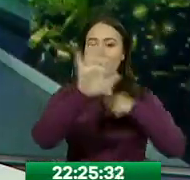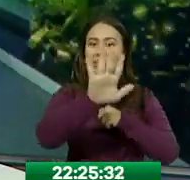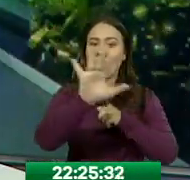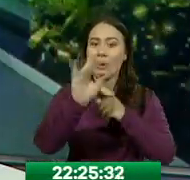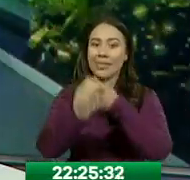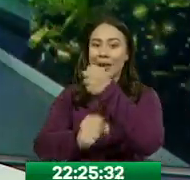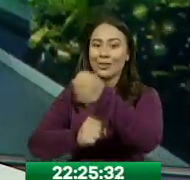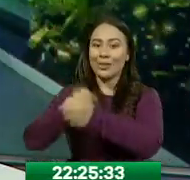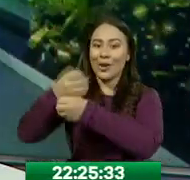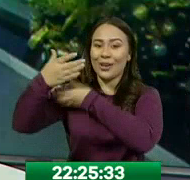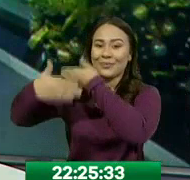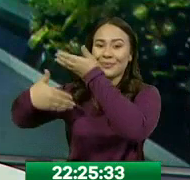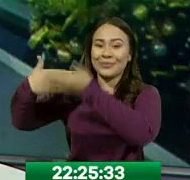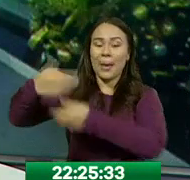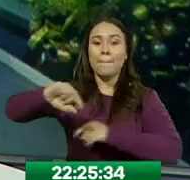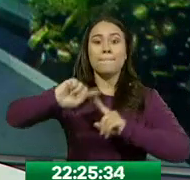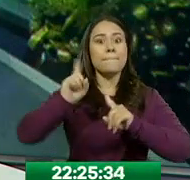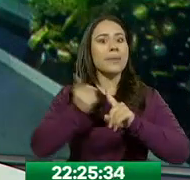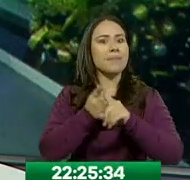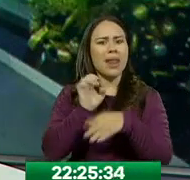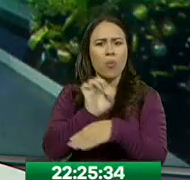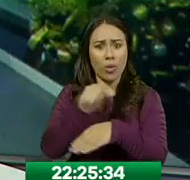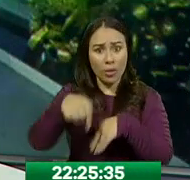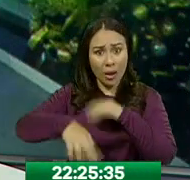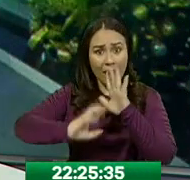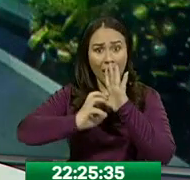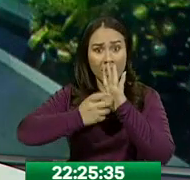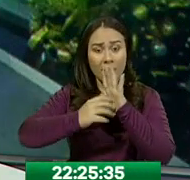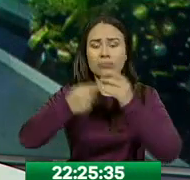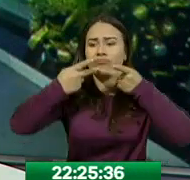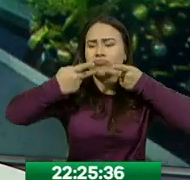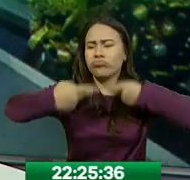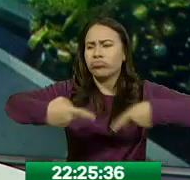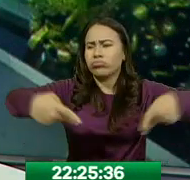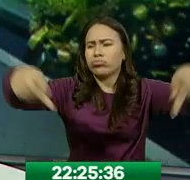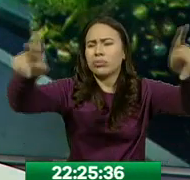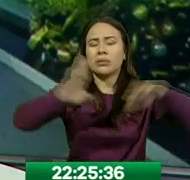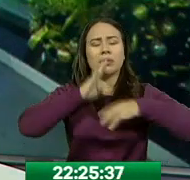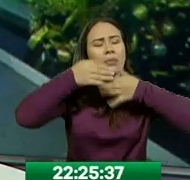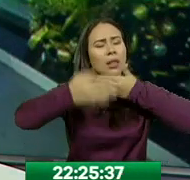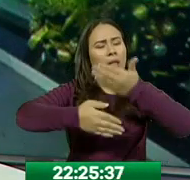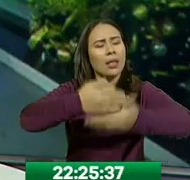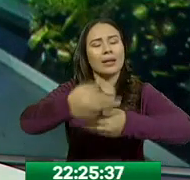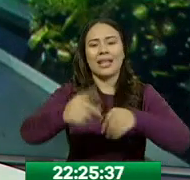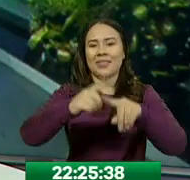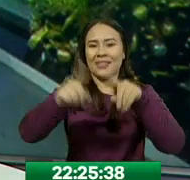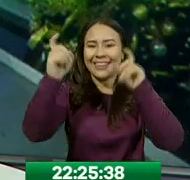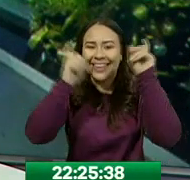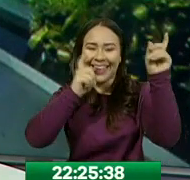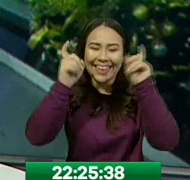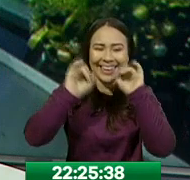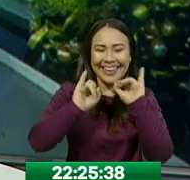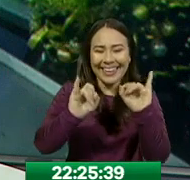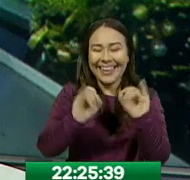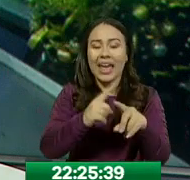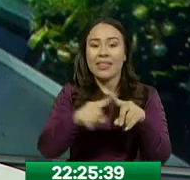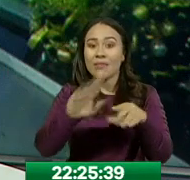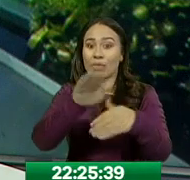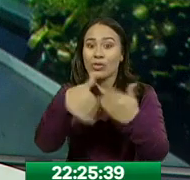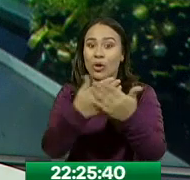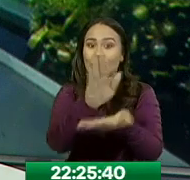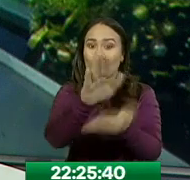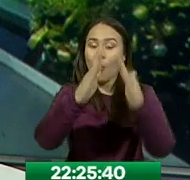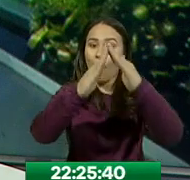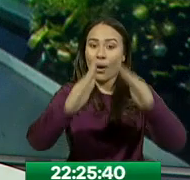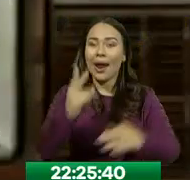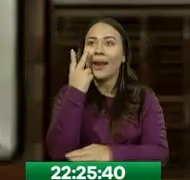58 años, el primer canal del Ecuador ha llevado de manera ininterrumpida entretenimiento e información a los hogares del